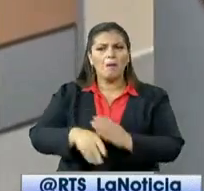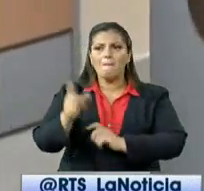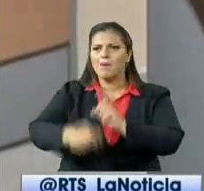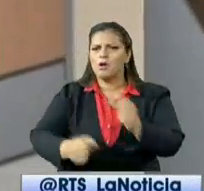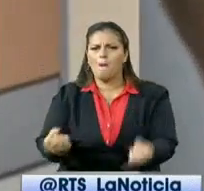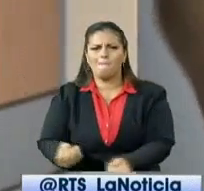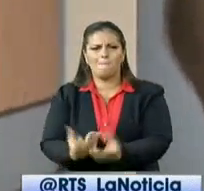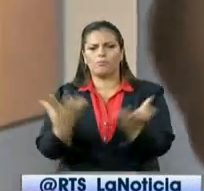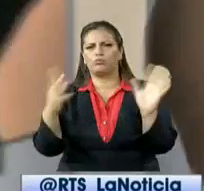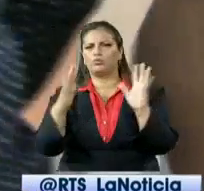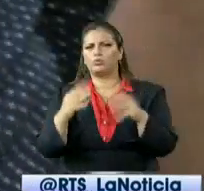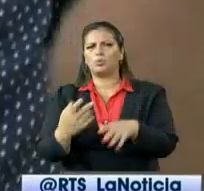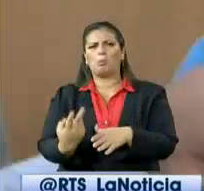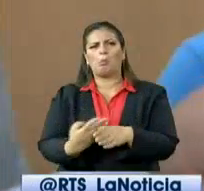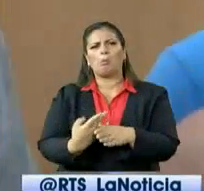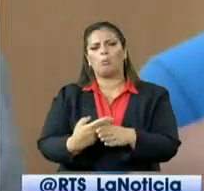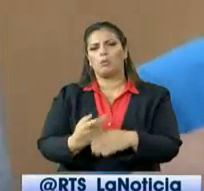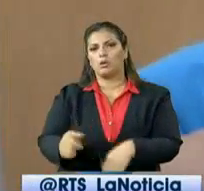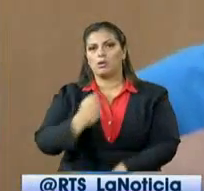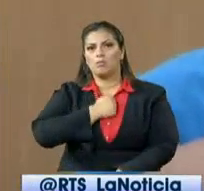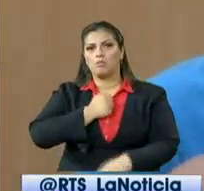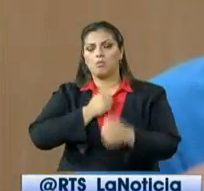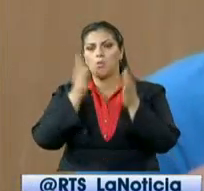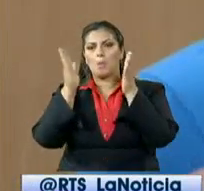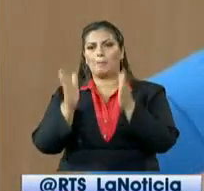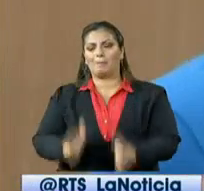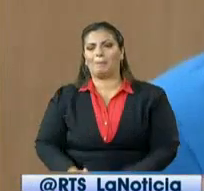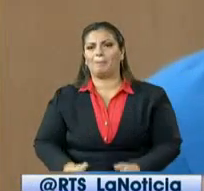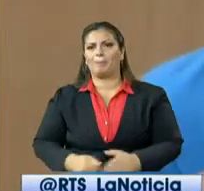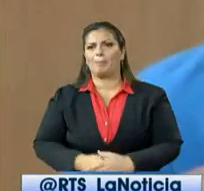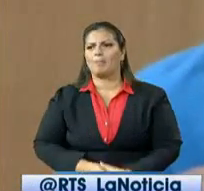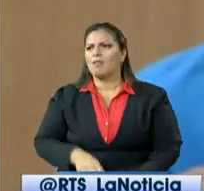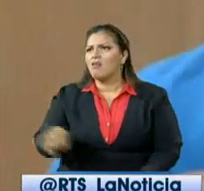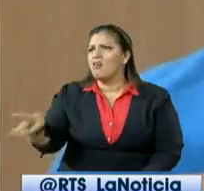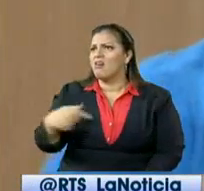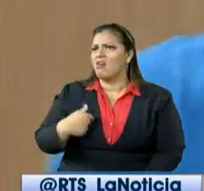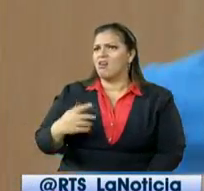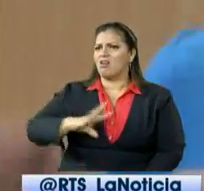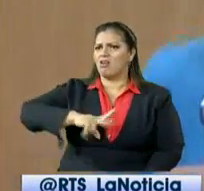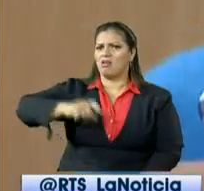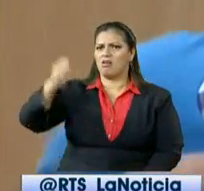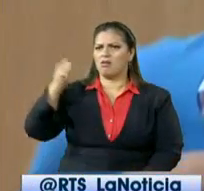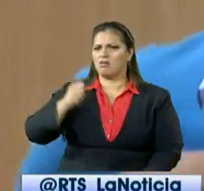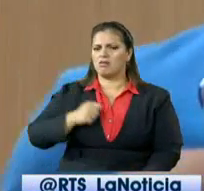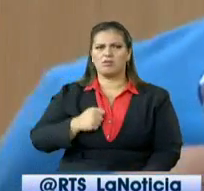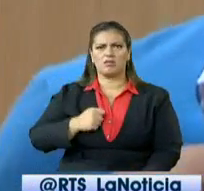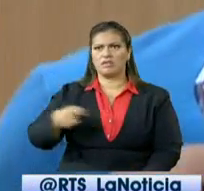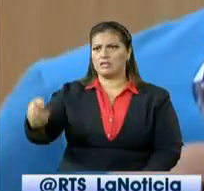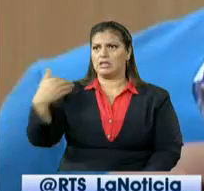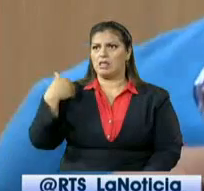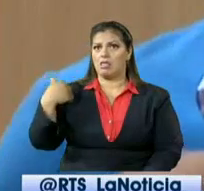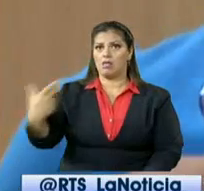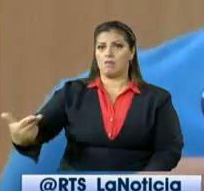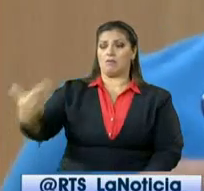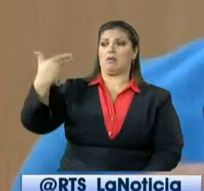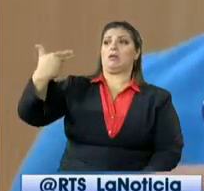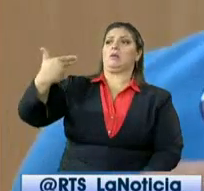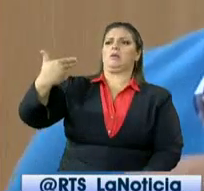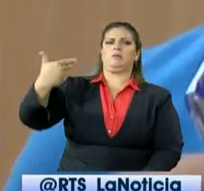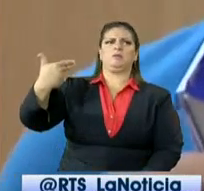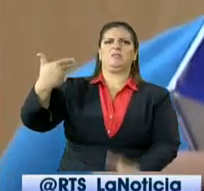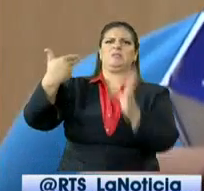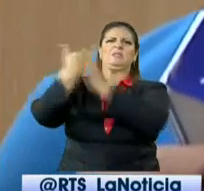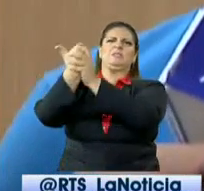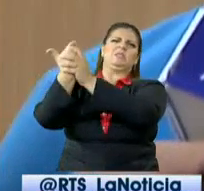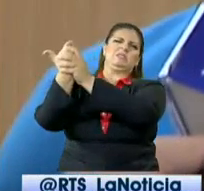se quedó de brazos cruzados. Peleó con la persona que tiene el arma, él acogió, le dio una paliza. Entonces, como la